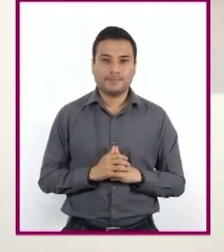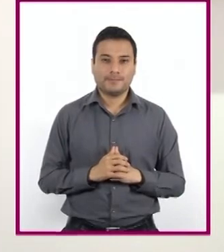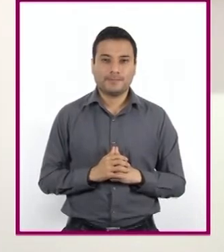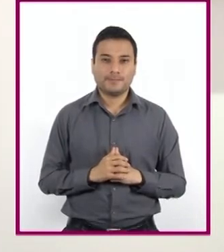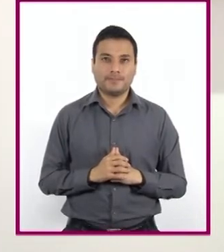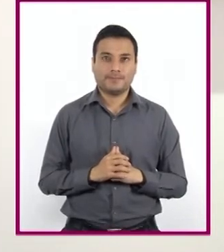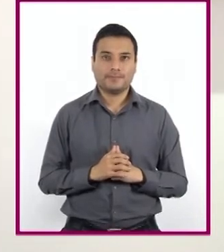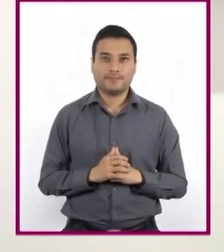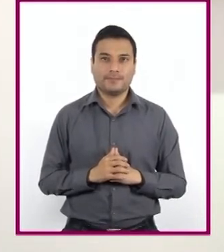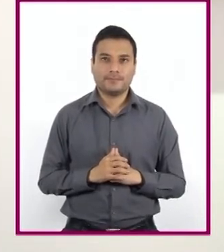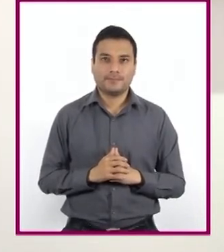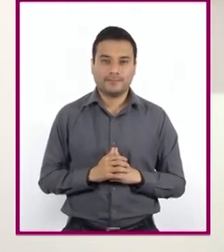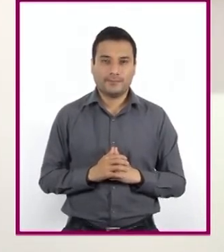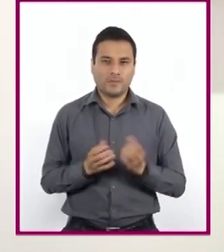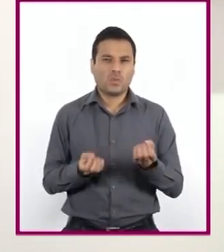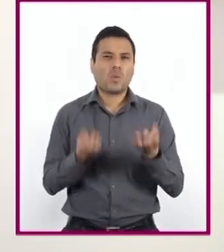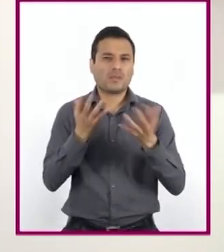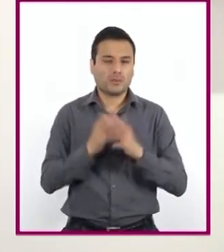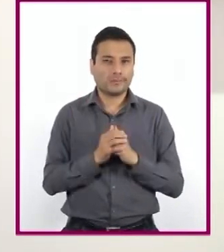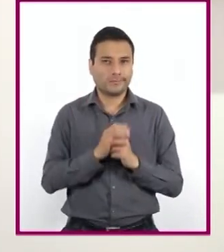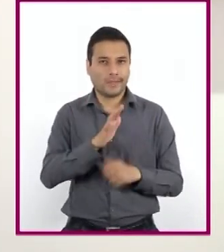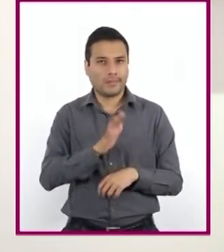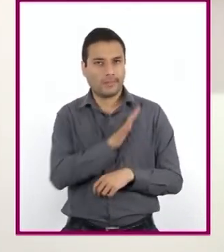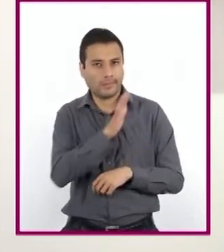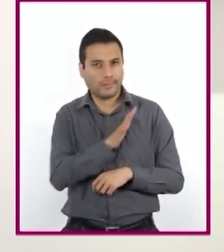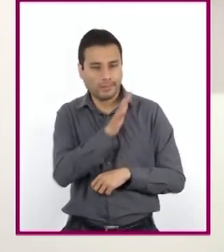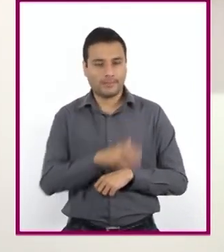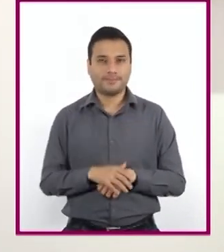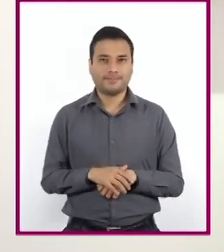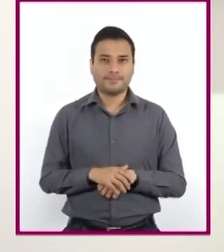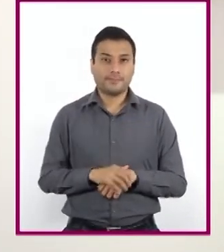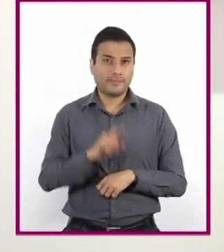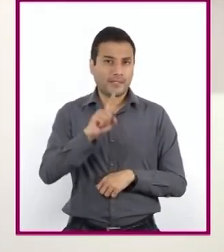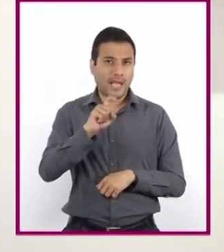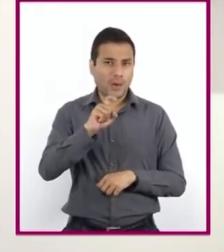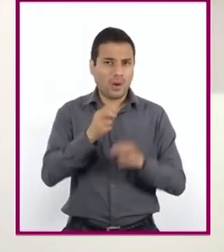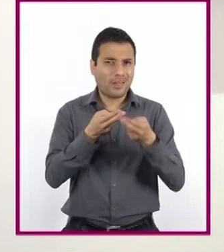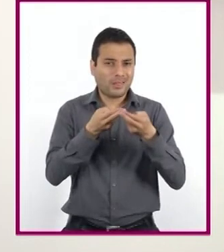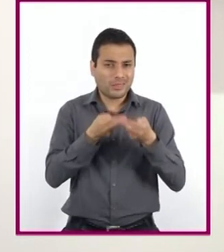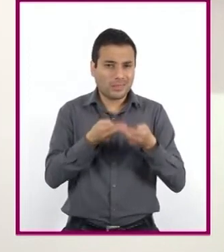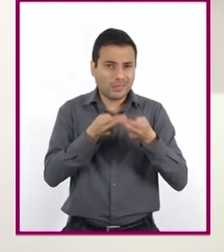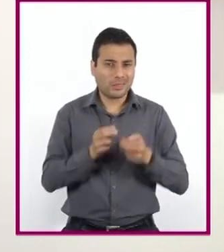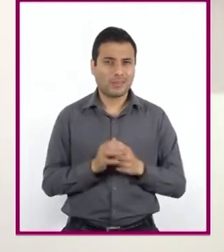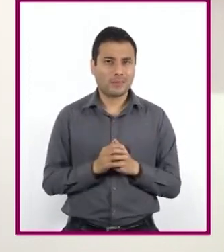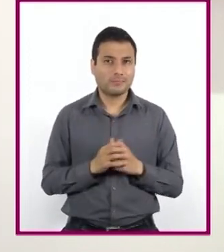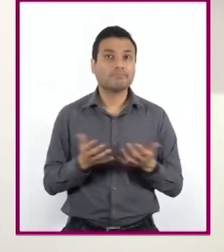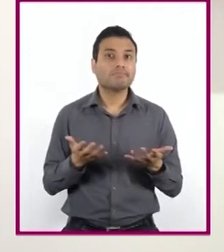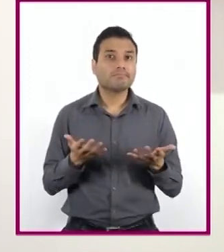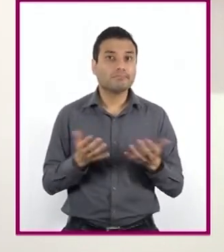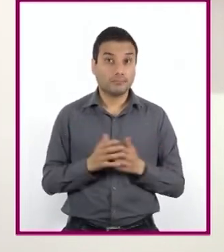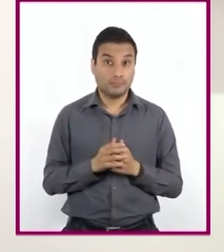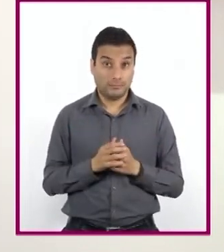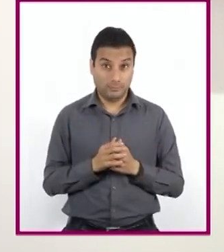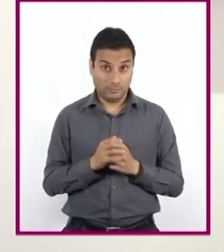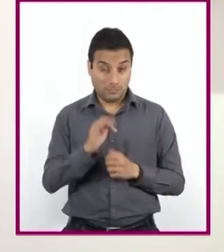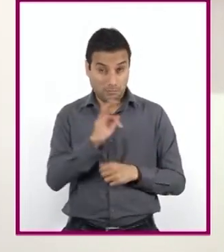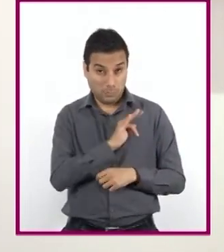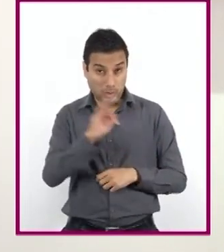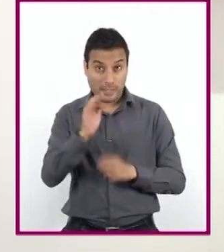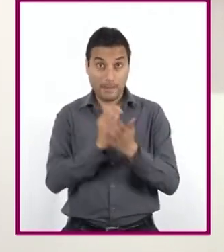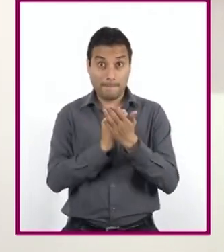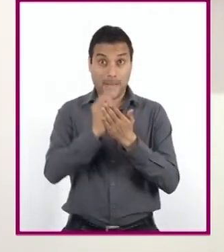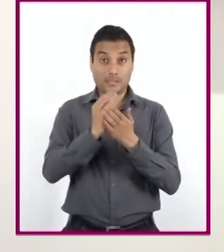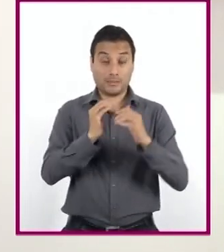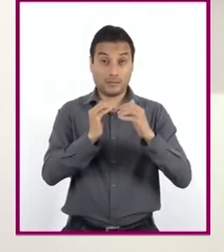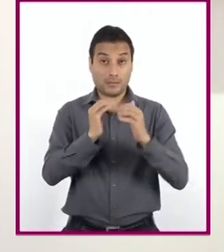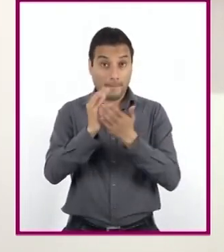Cantidad y calidad. La cantidad de agua con la que contamos en la Tierra no aumenta ni disminuye,